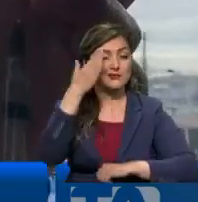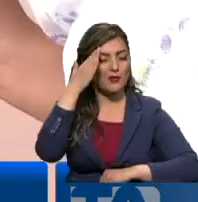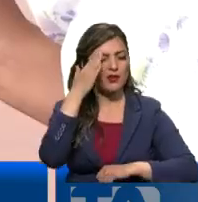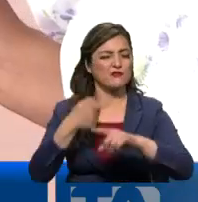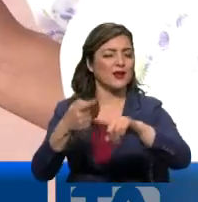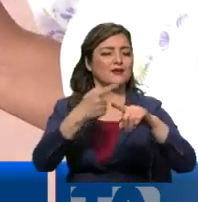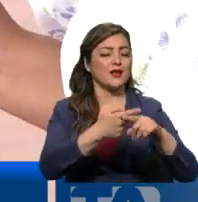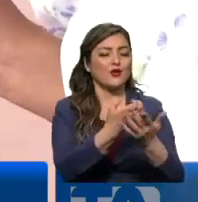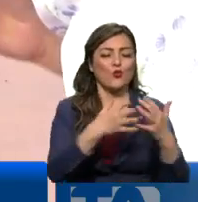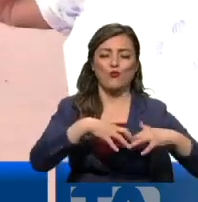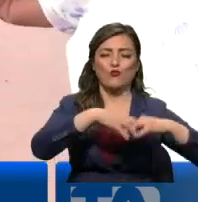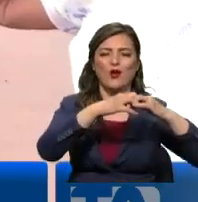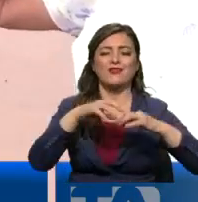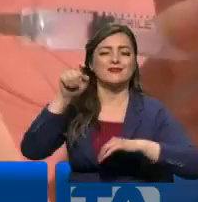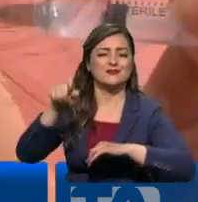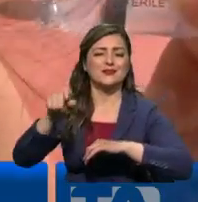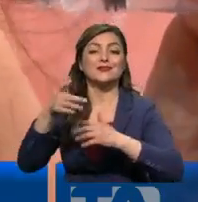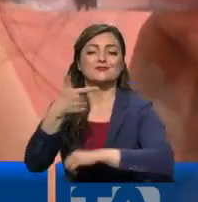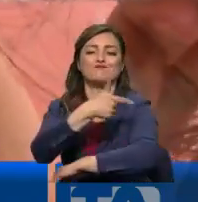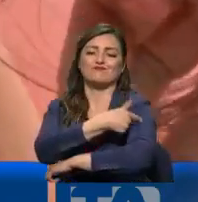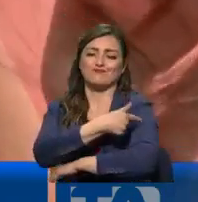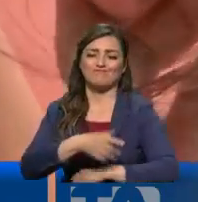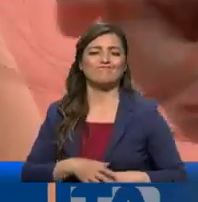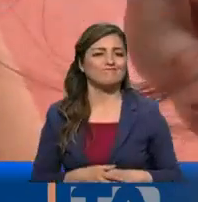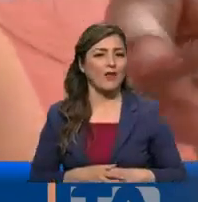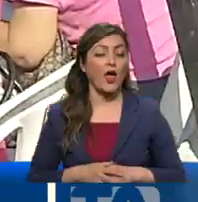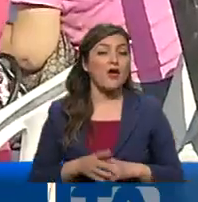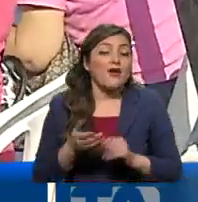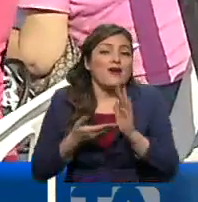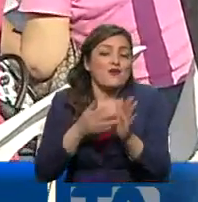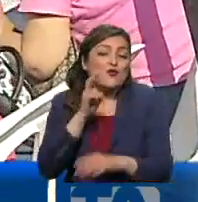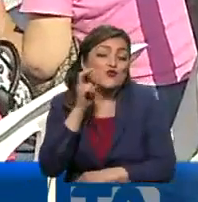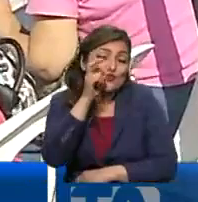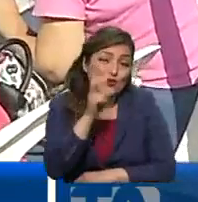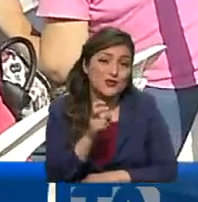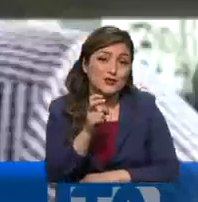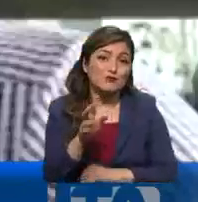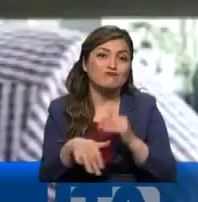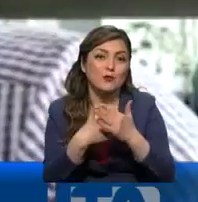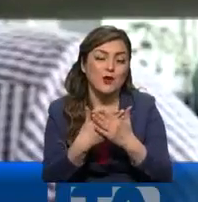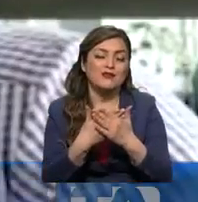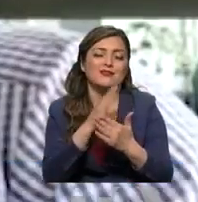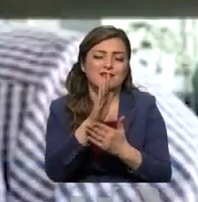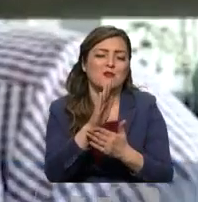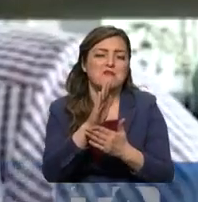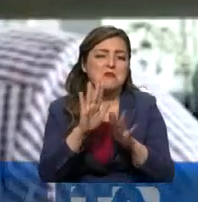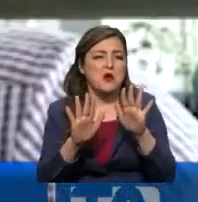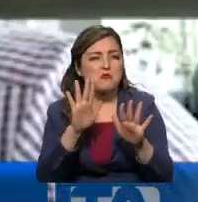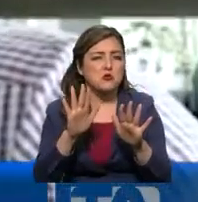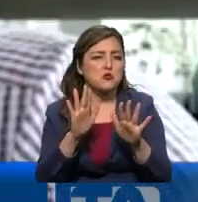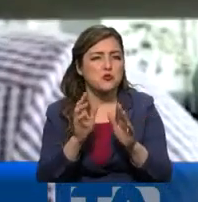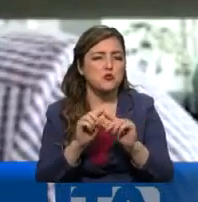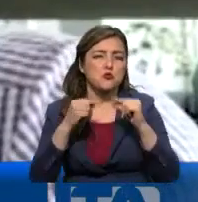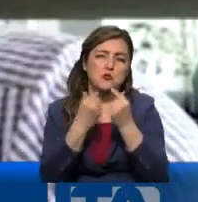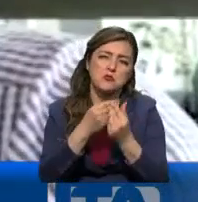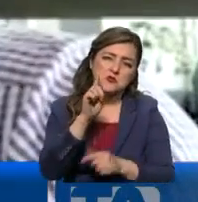por ejemplo, el 100% de trabajadores y sus familias ya han recibido por lo menos la primera dosis. Aproximadamente se tenía previsto